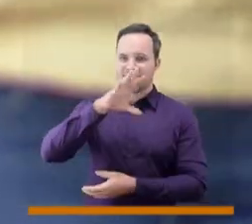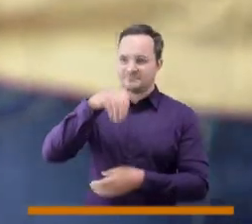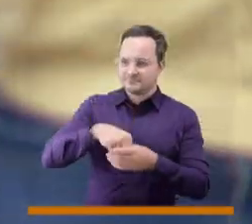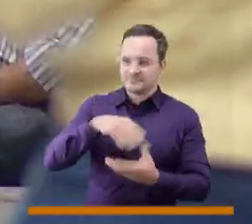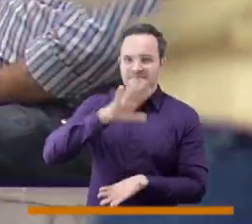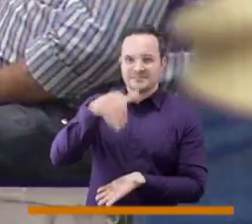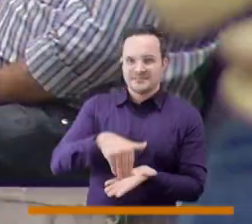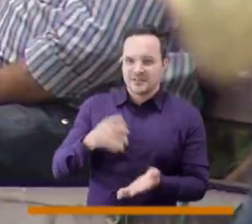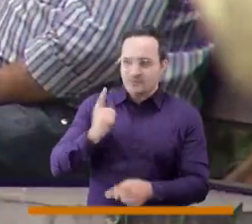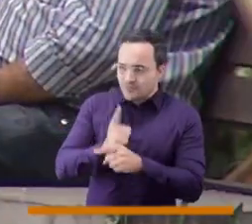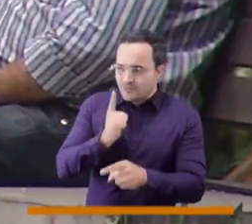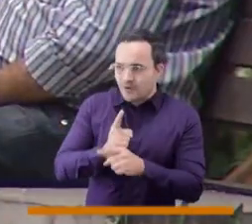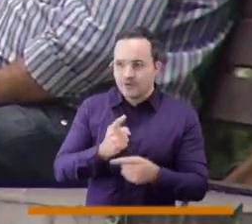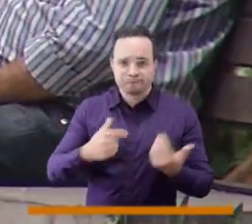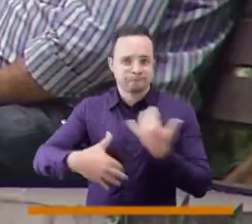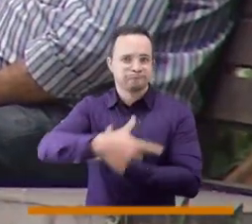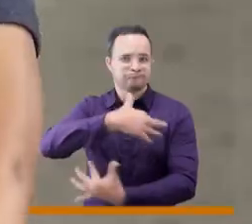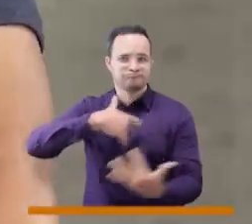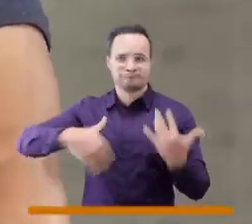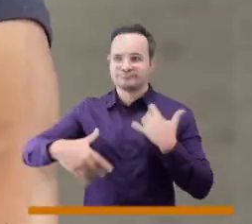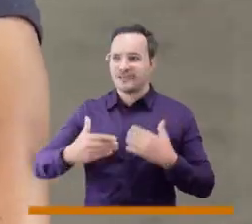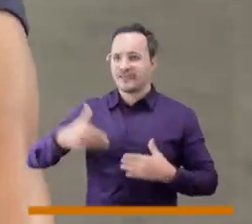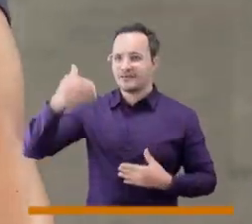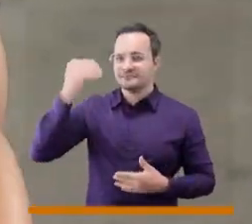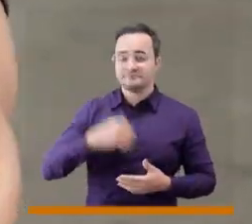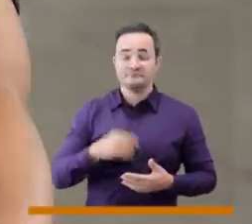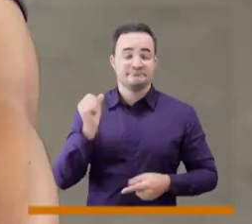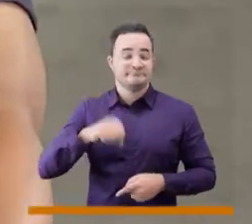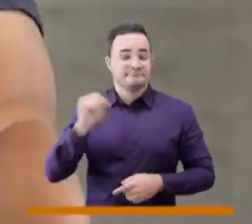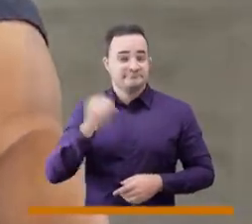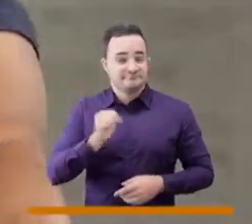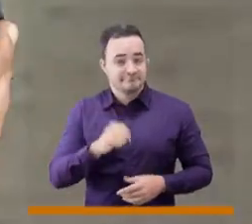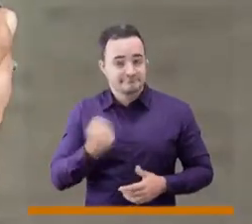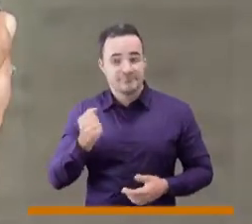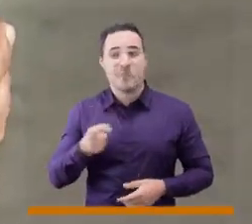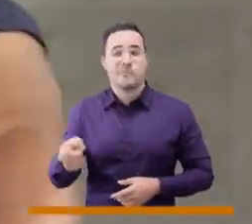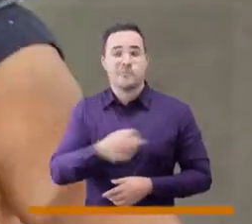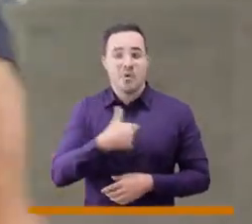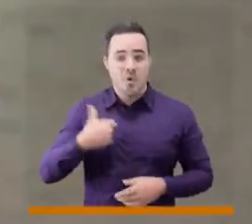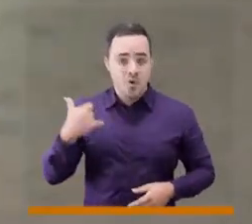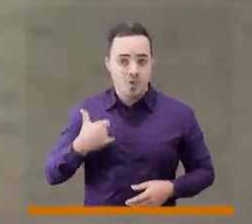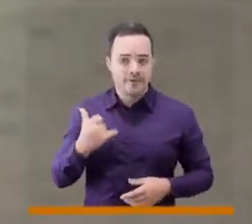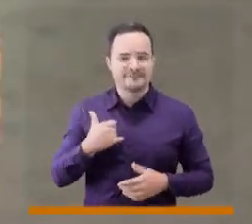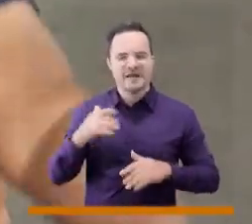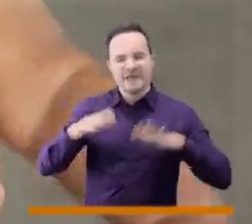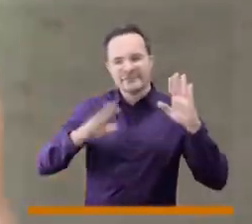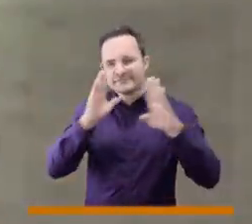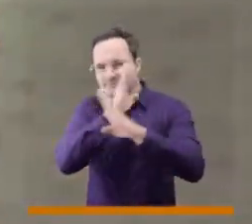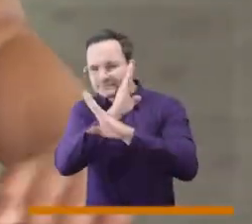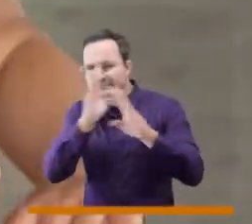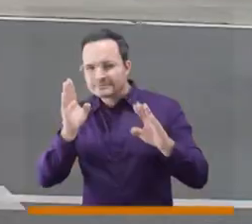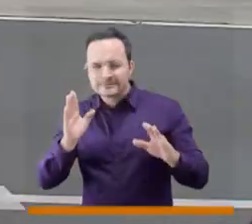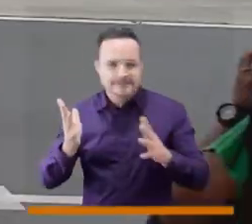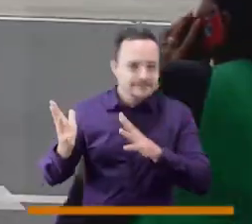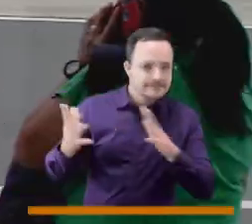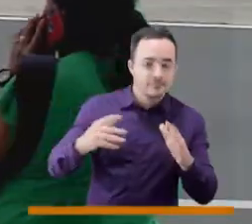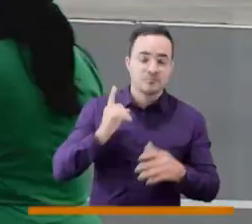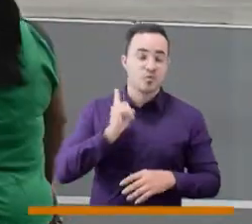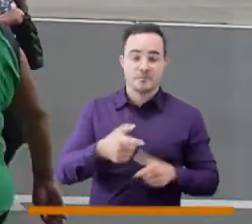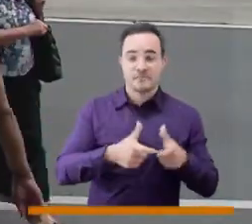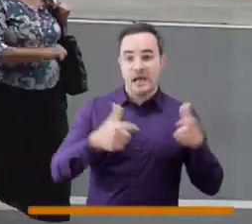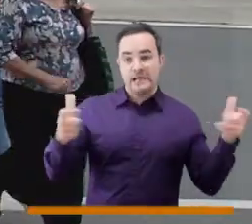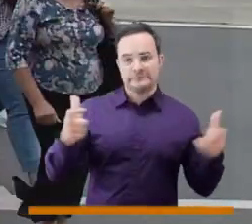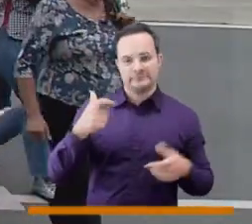adultos y chicos. Claro, hay muchísimos jóvenes en la comuna que quizás se pierden un poquito en todos los adultos que encontramos